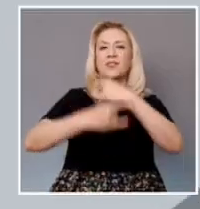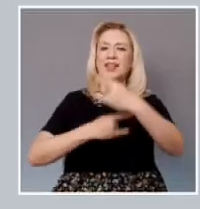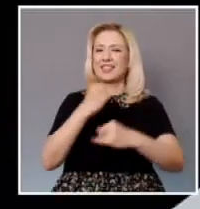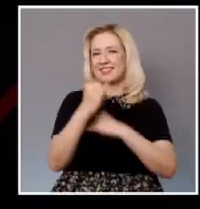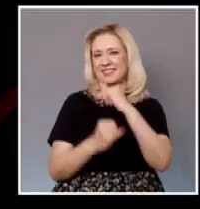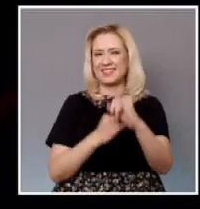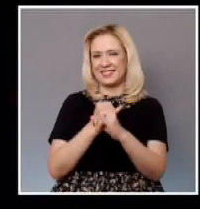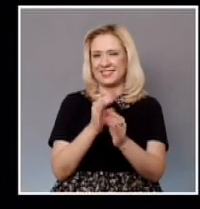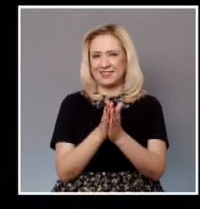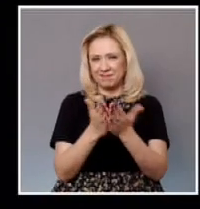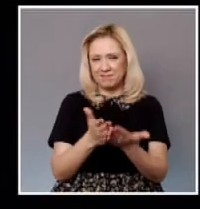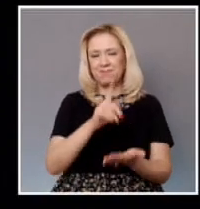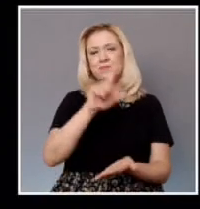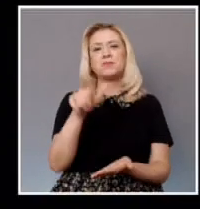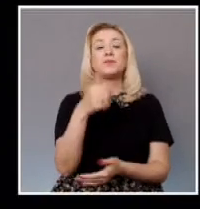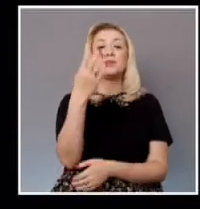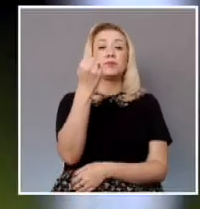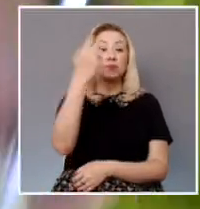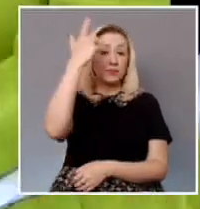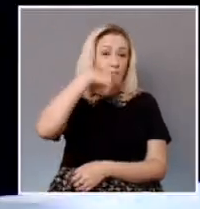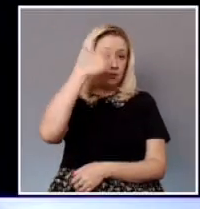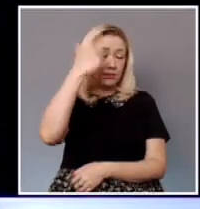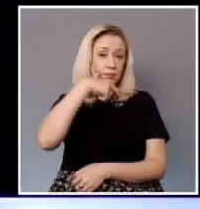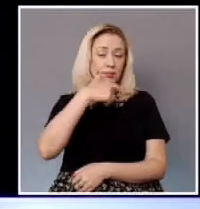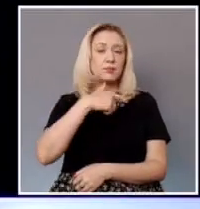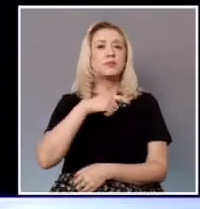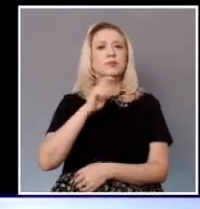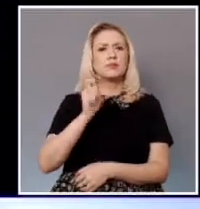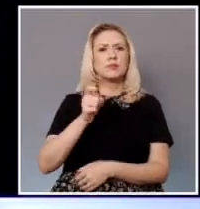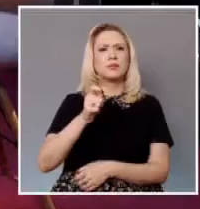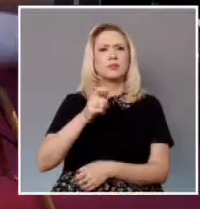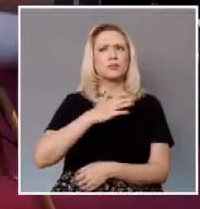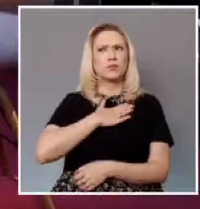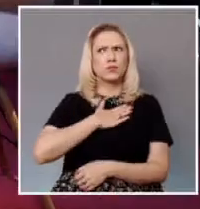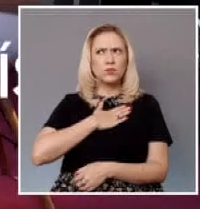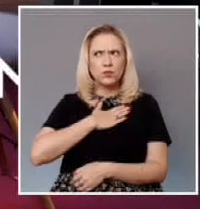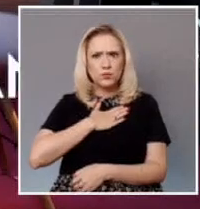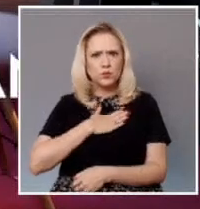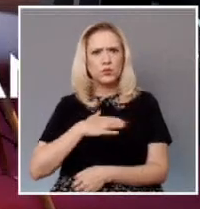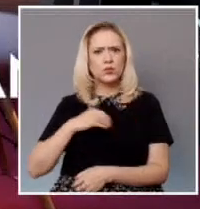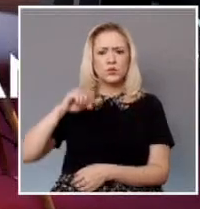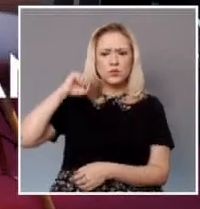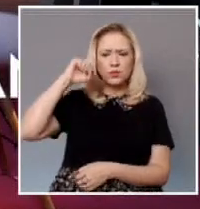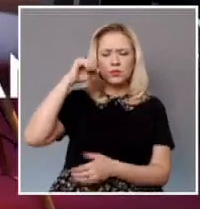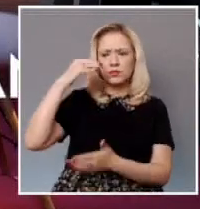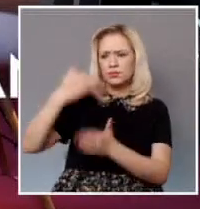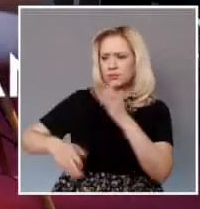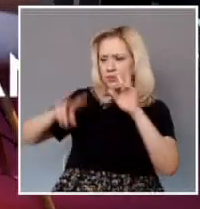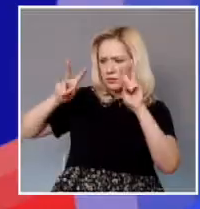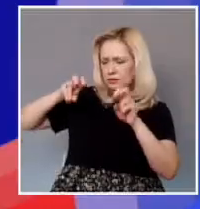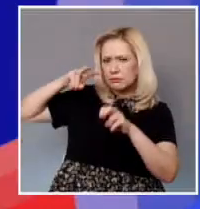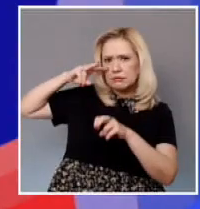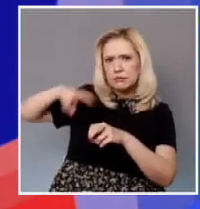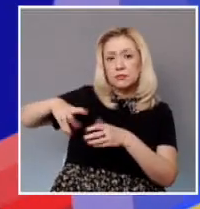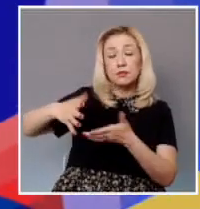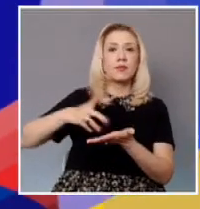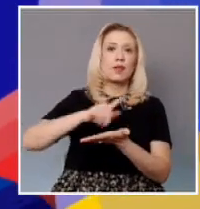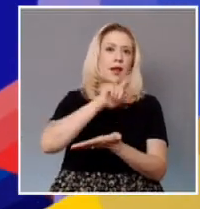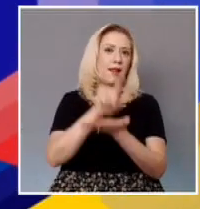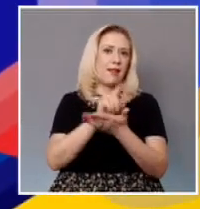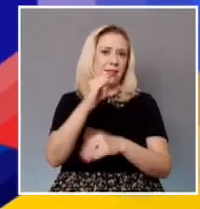las 9 de la noche, en Justicia, las asignaturas pendientes, se abordará el tema del derecho internacional. El martes